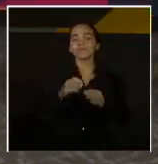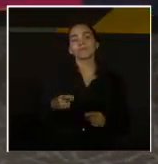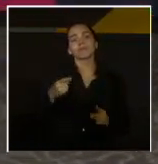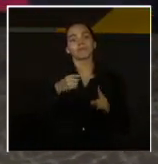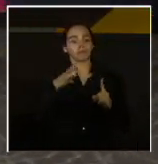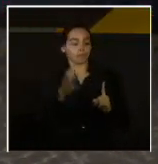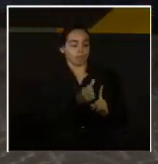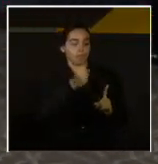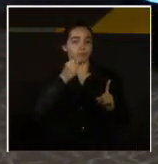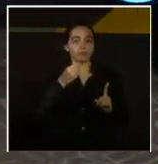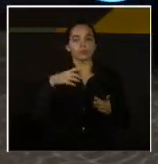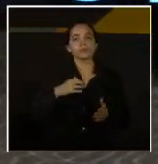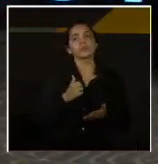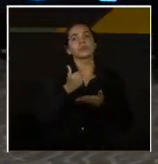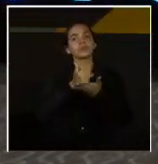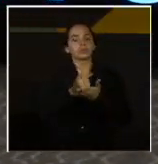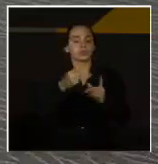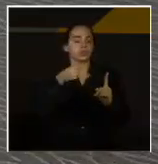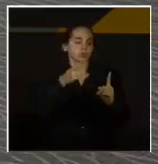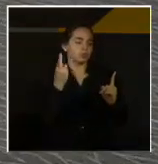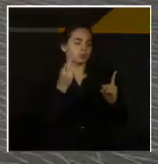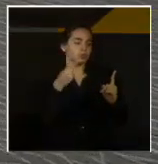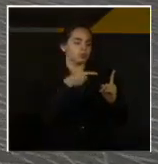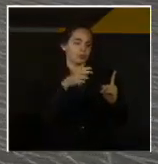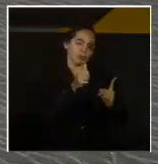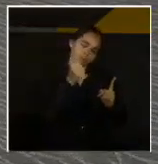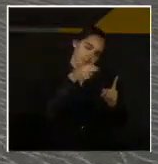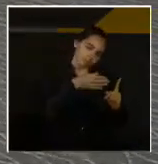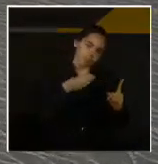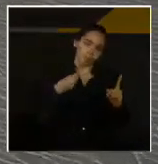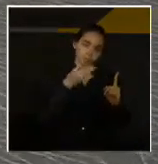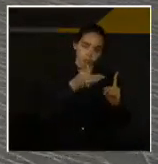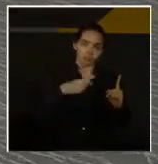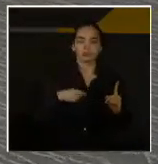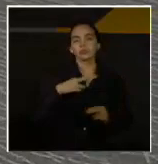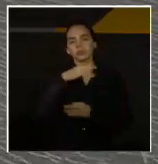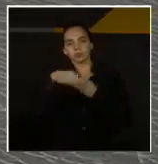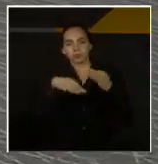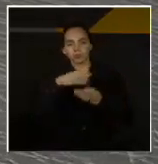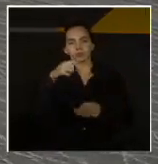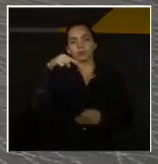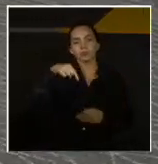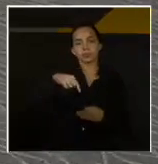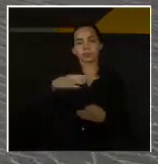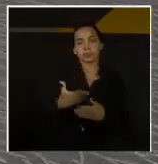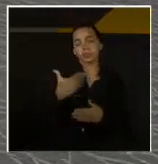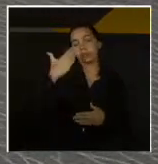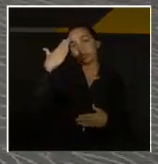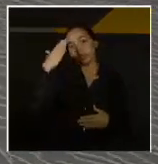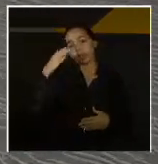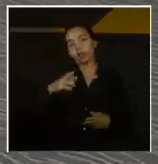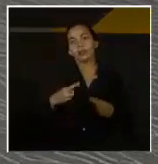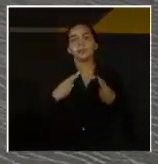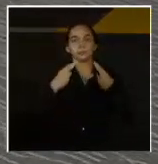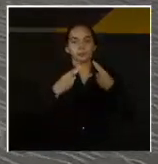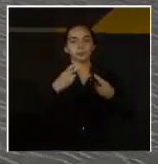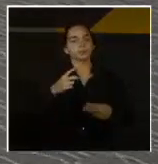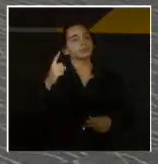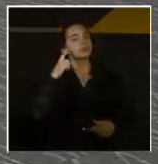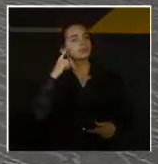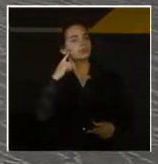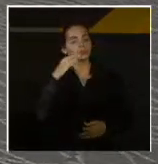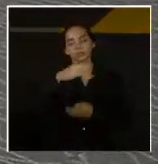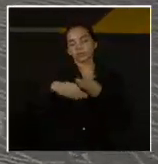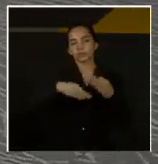los apoyos le lleguen a la gente que de verdad lo necesita. Todos los que estamos aquí, que hemos sido candidatos, escuchamos por todo el